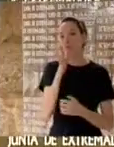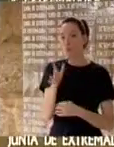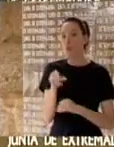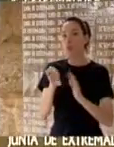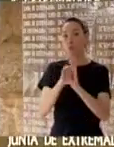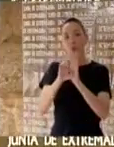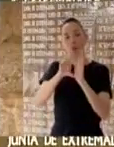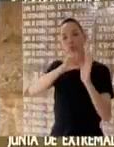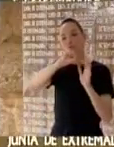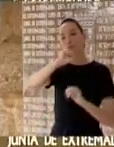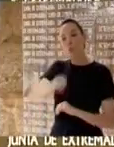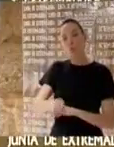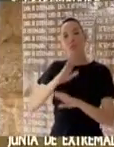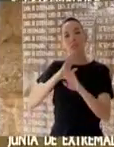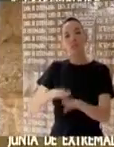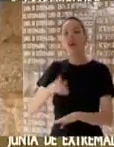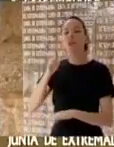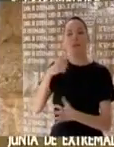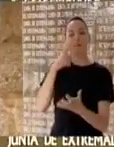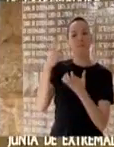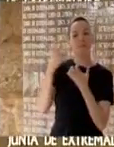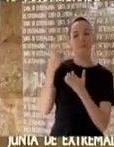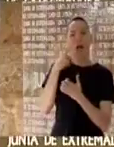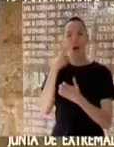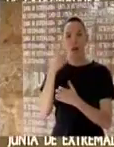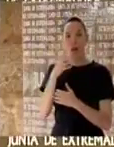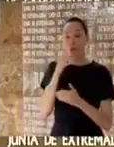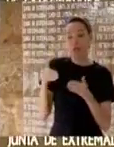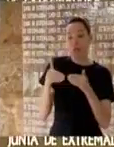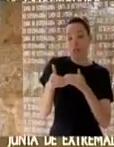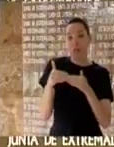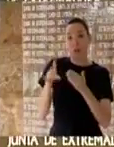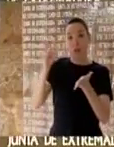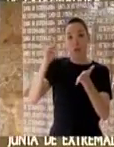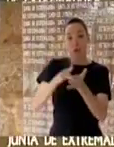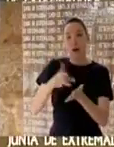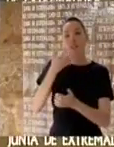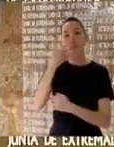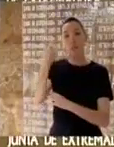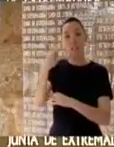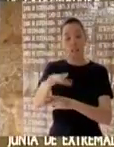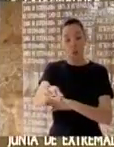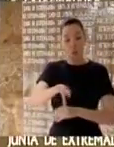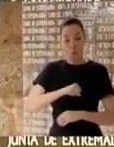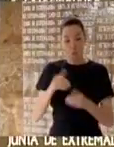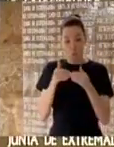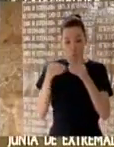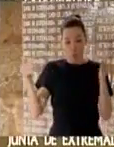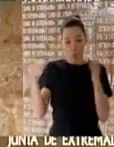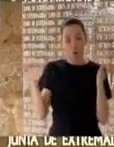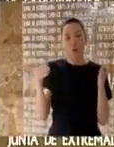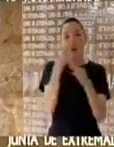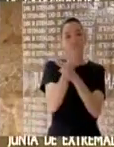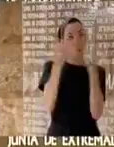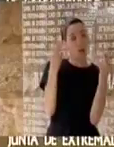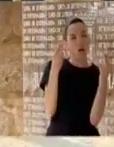tiene que ver también en la ceremonia de la toma de posesión de cualquier cargo al frente de las instituciones y al frente